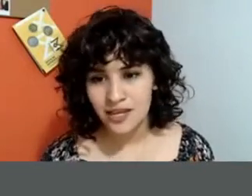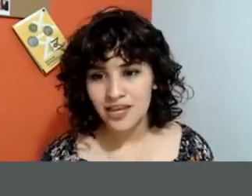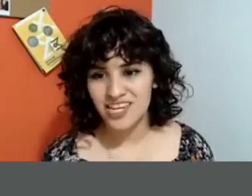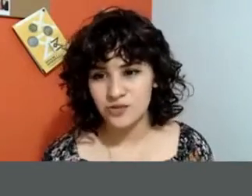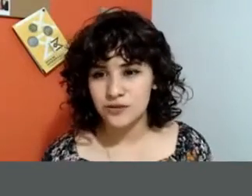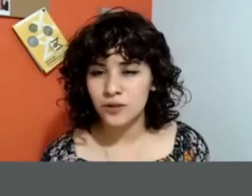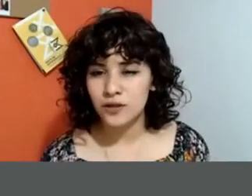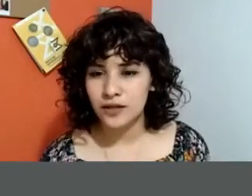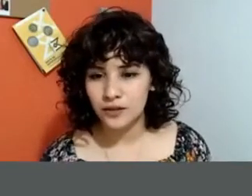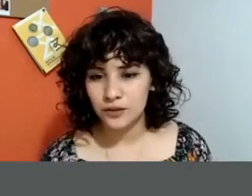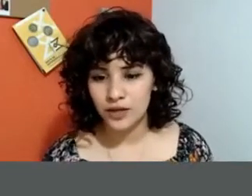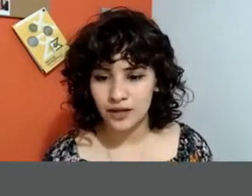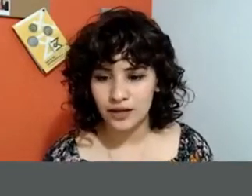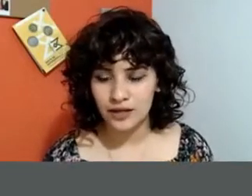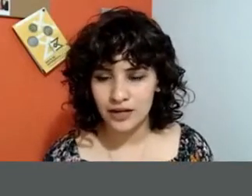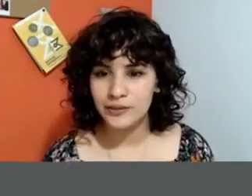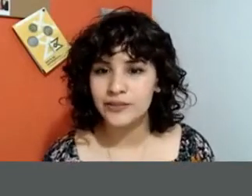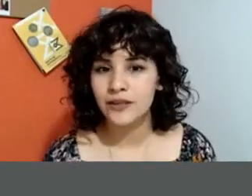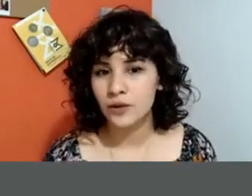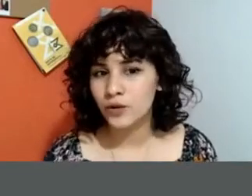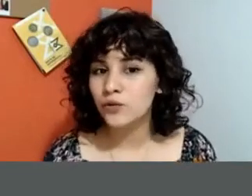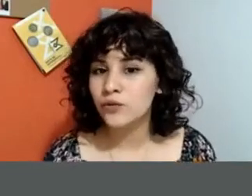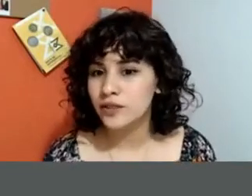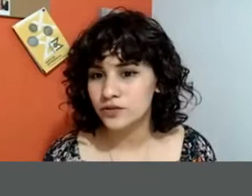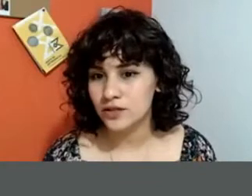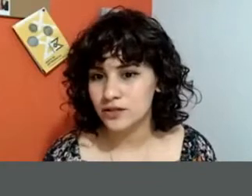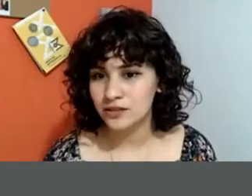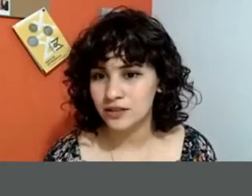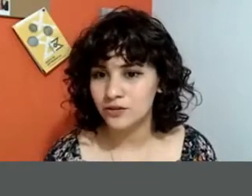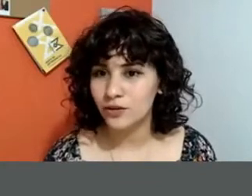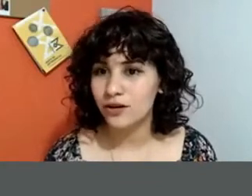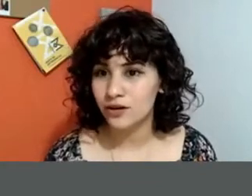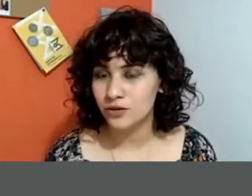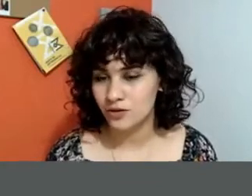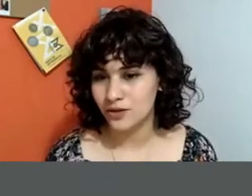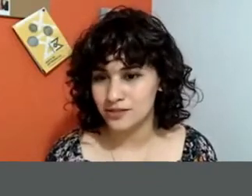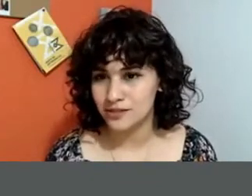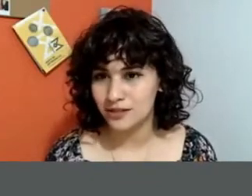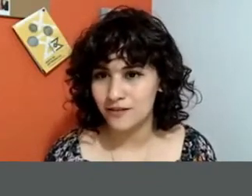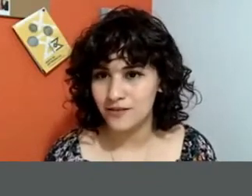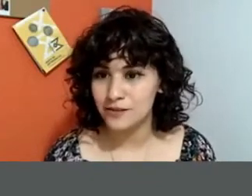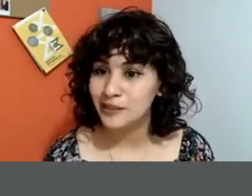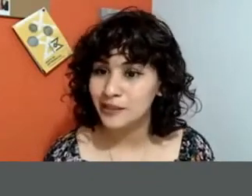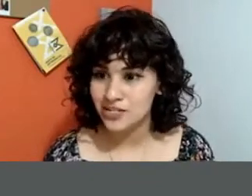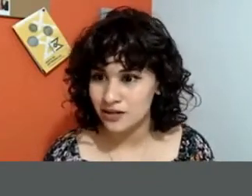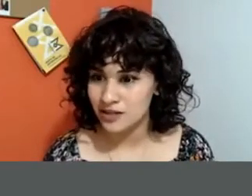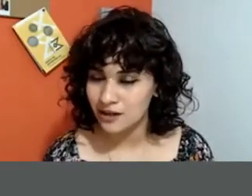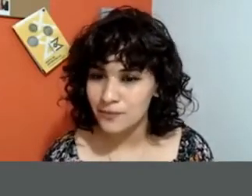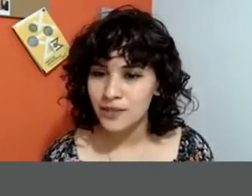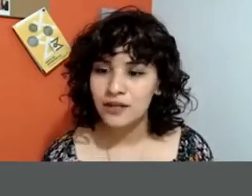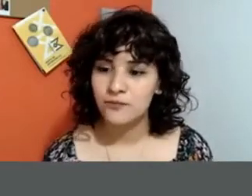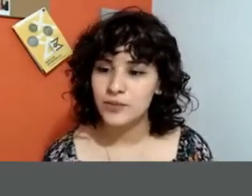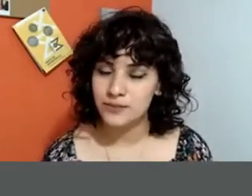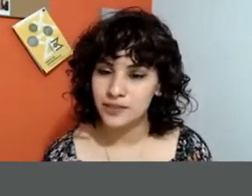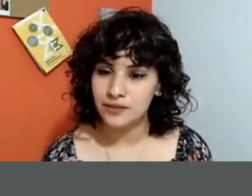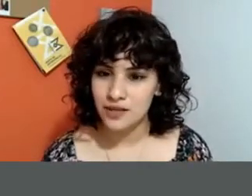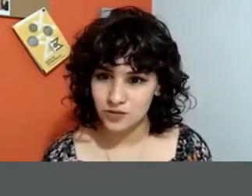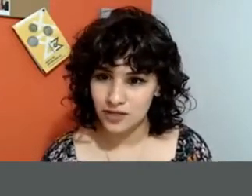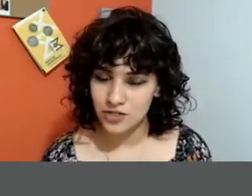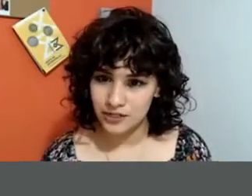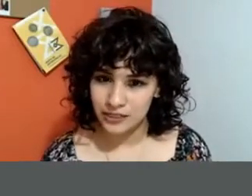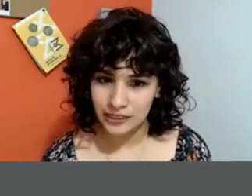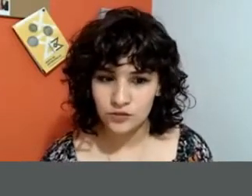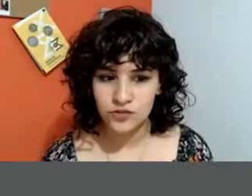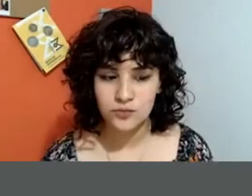naturales, esto está muy ligado a uno de los videos que están dentro del recorrido, que es el de la vestimenta Shanink, vestimenta